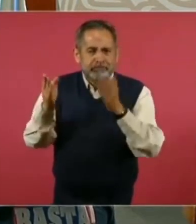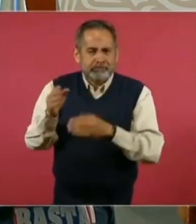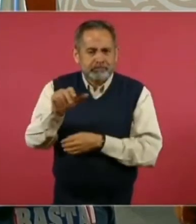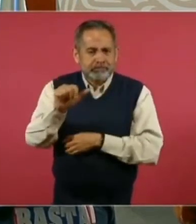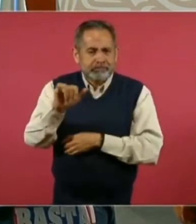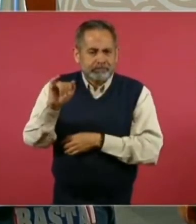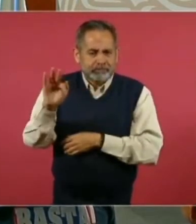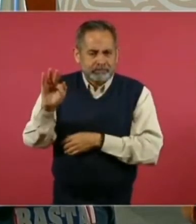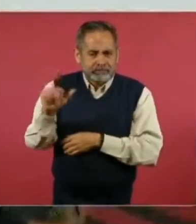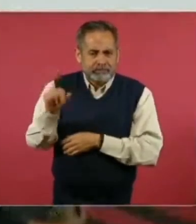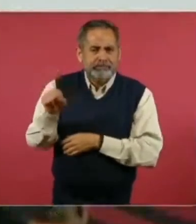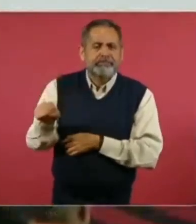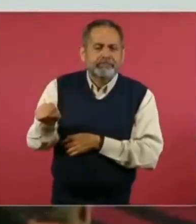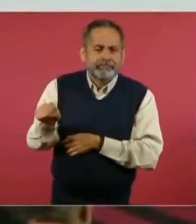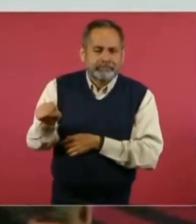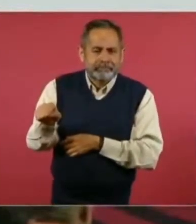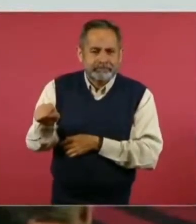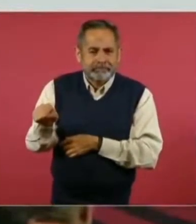Felipe Ángeles,